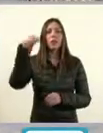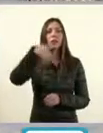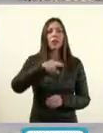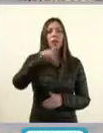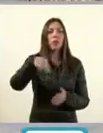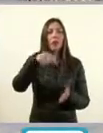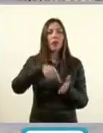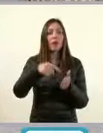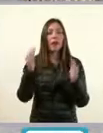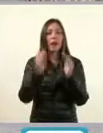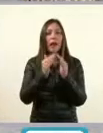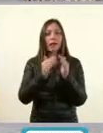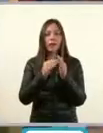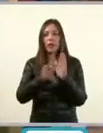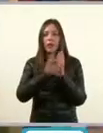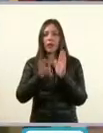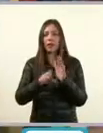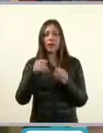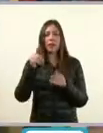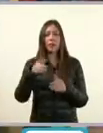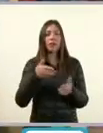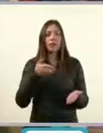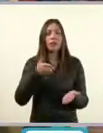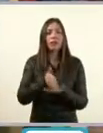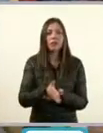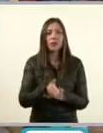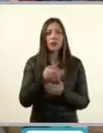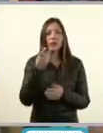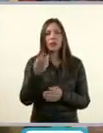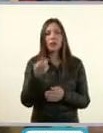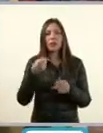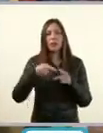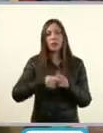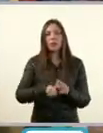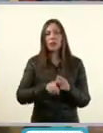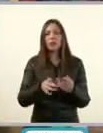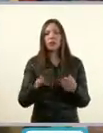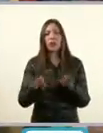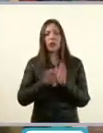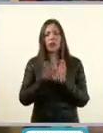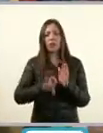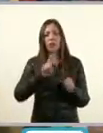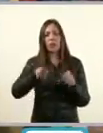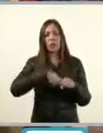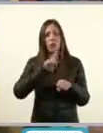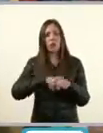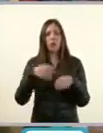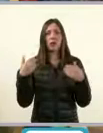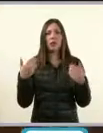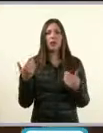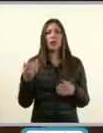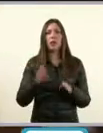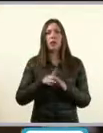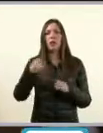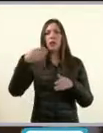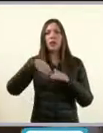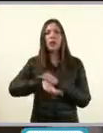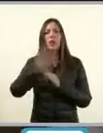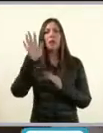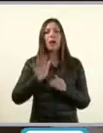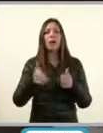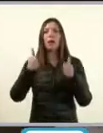inmueble, la ley dice es una posesión originaria, que en términos normales, entendibles, es entraste como